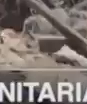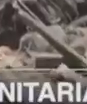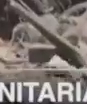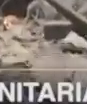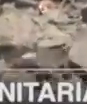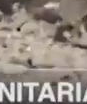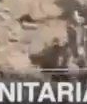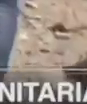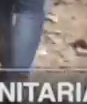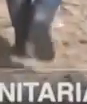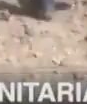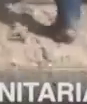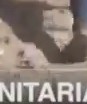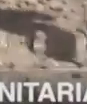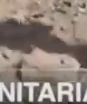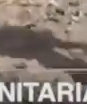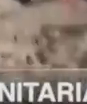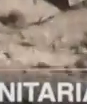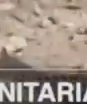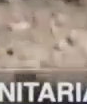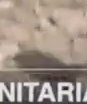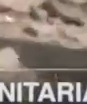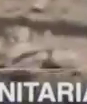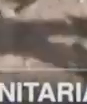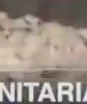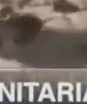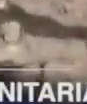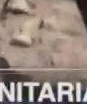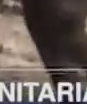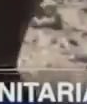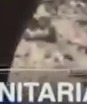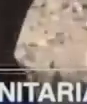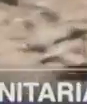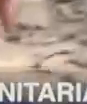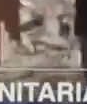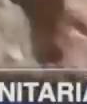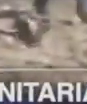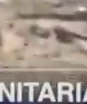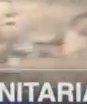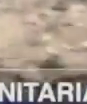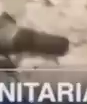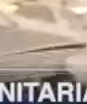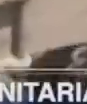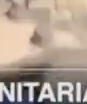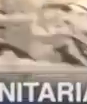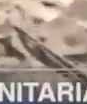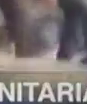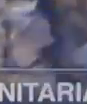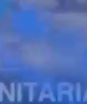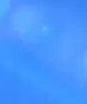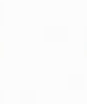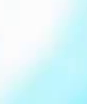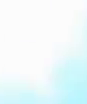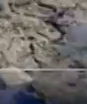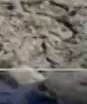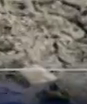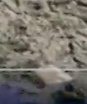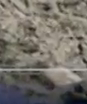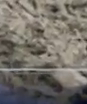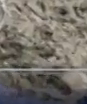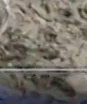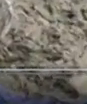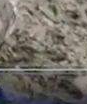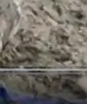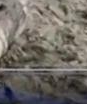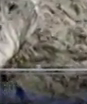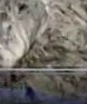en lo internacional, ONU y la Unión Europea denuncian obstáculos a la ayuda humanitaria en Siria. Además,